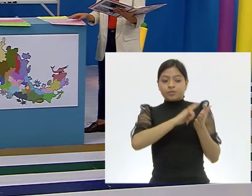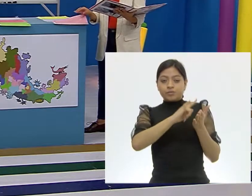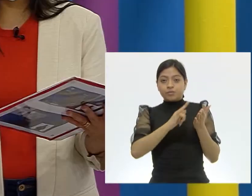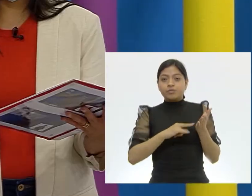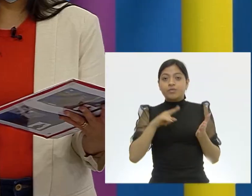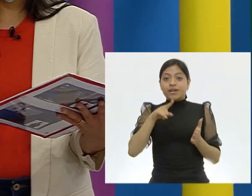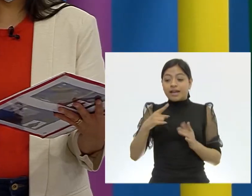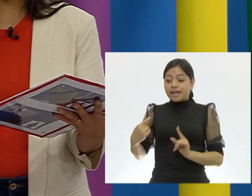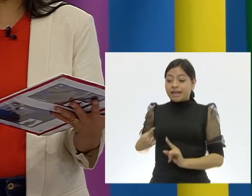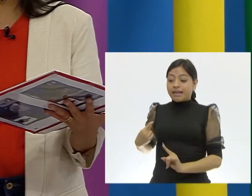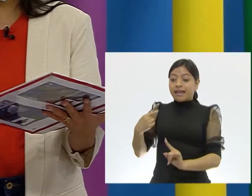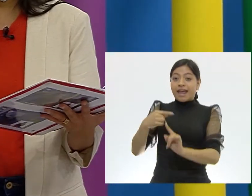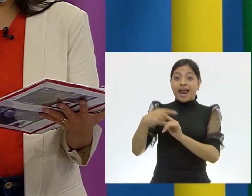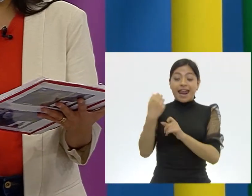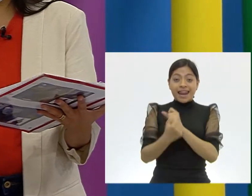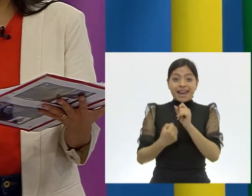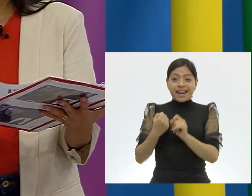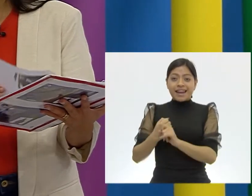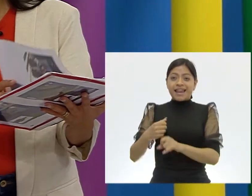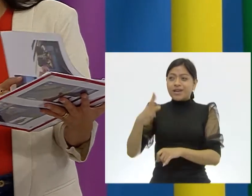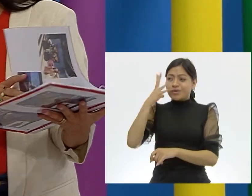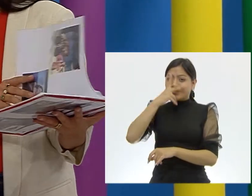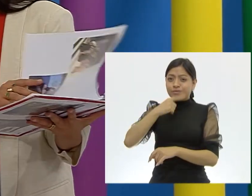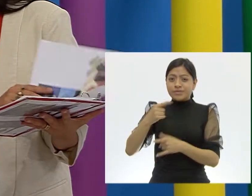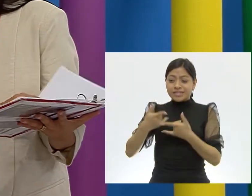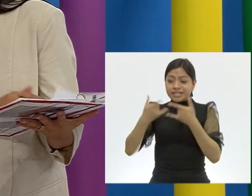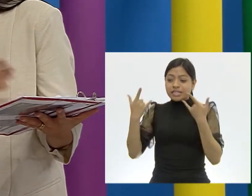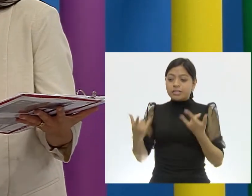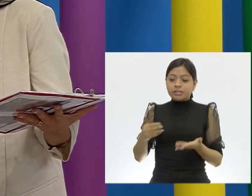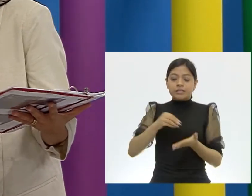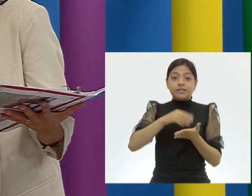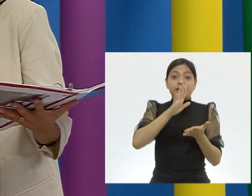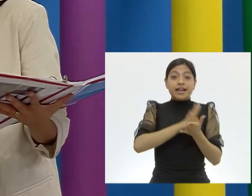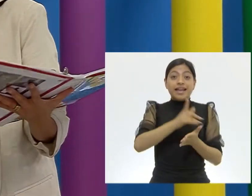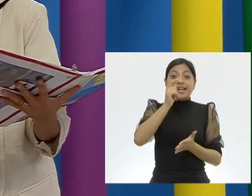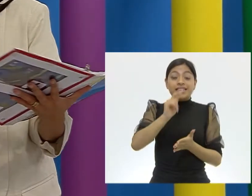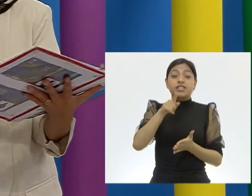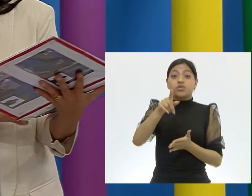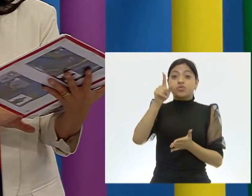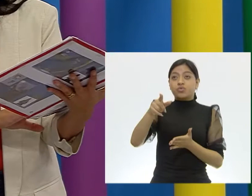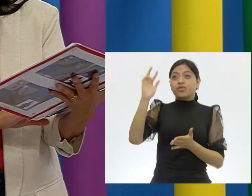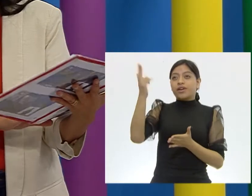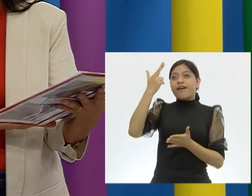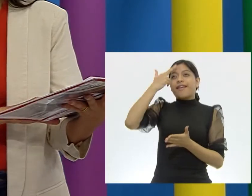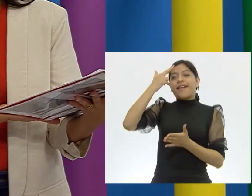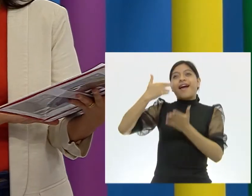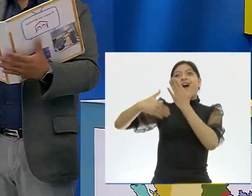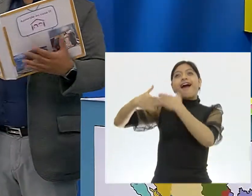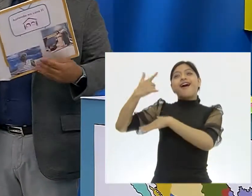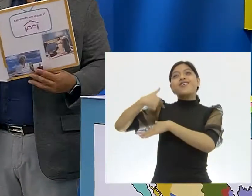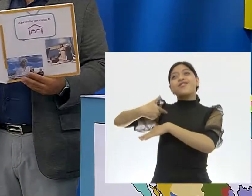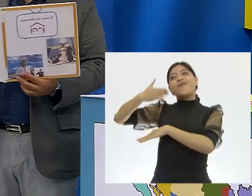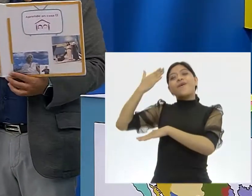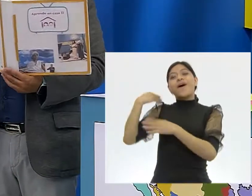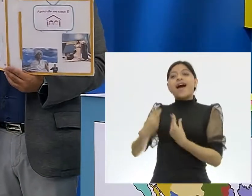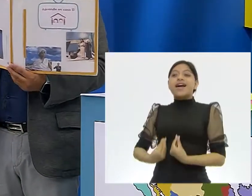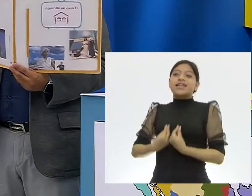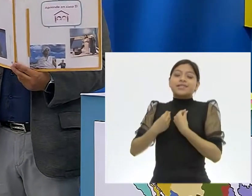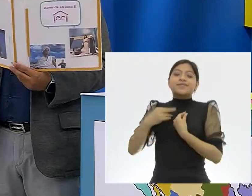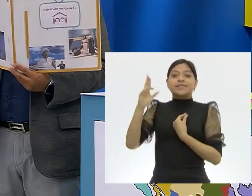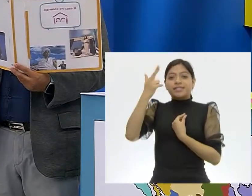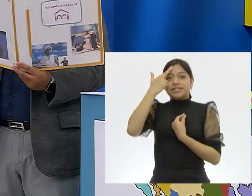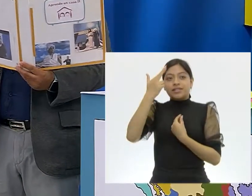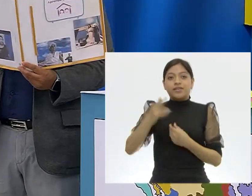vivido este año, porque además, sin duda, recordar es volver a vivir. Así es, María. Mira, estas fotos me